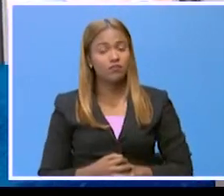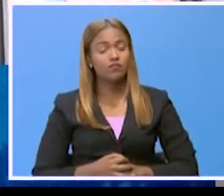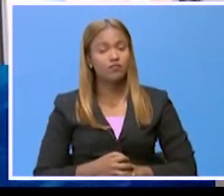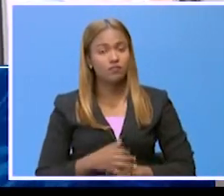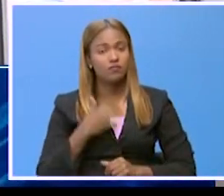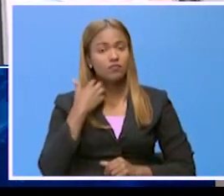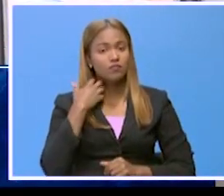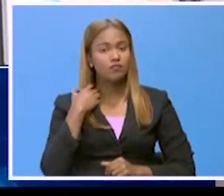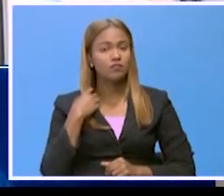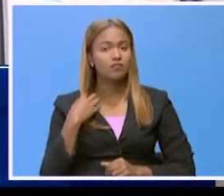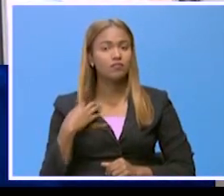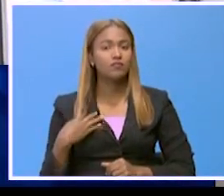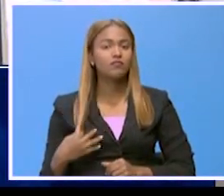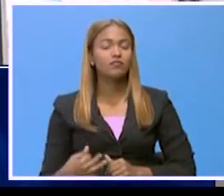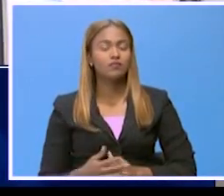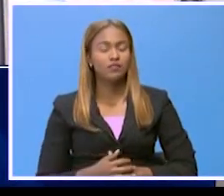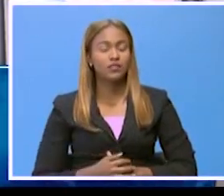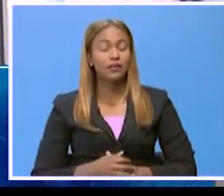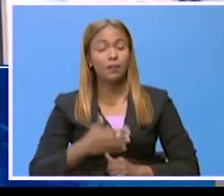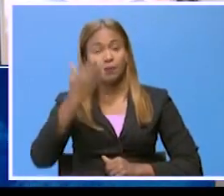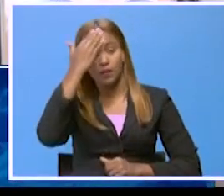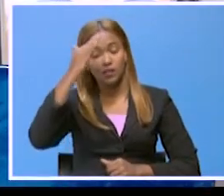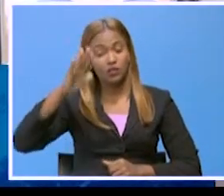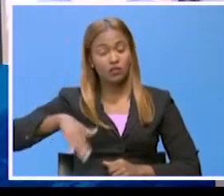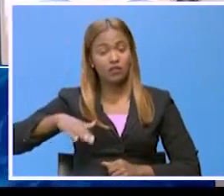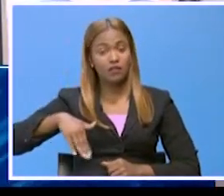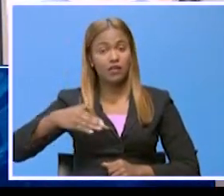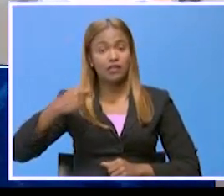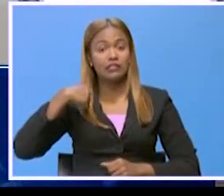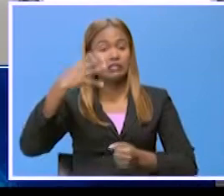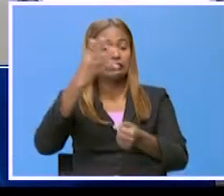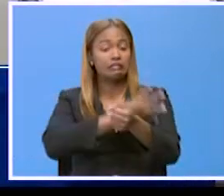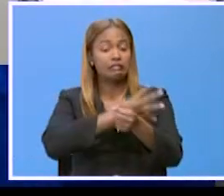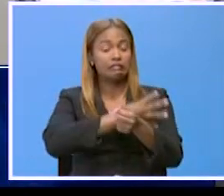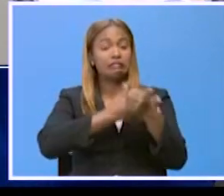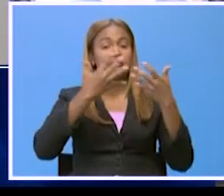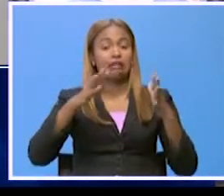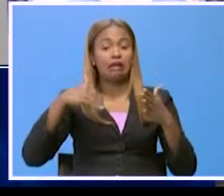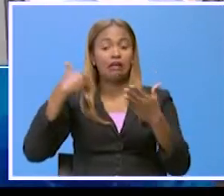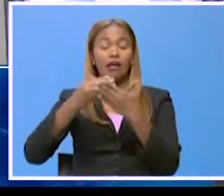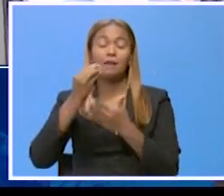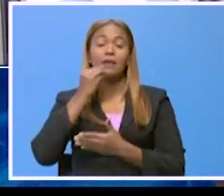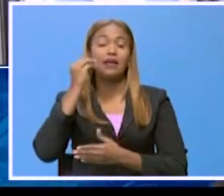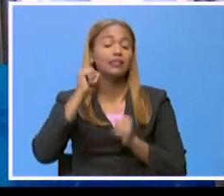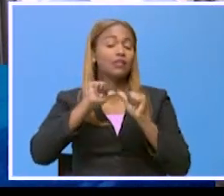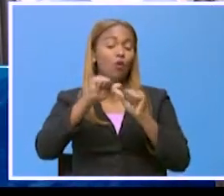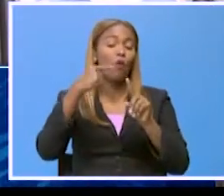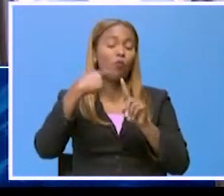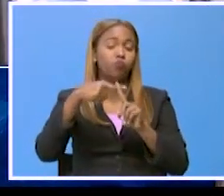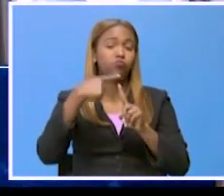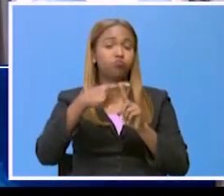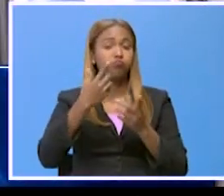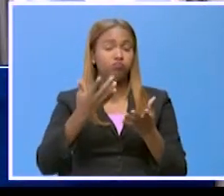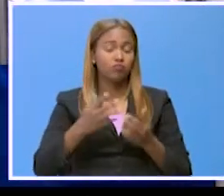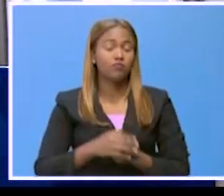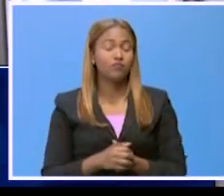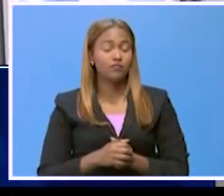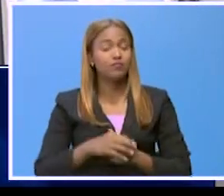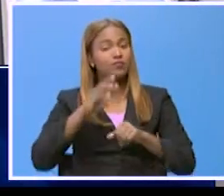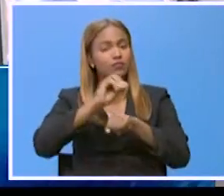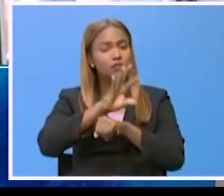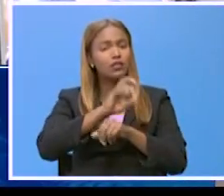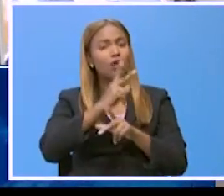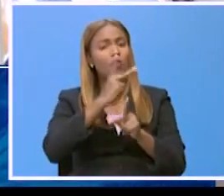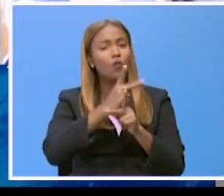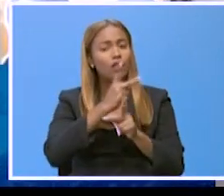porque todavía hago cuando me dieron de alta estaba dando positivo estuve muy mal cuídese un